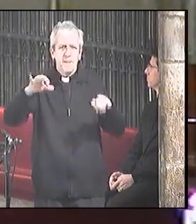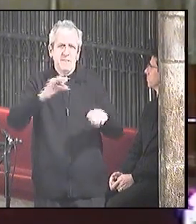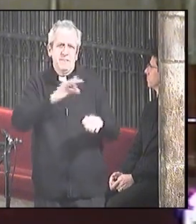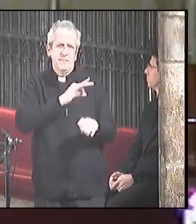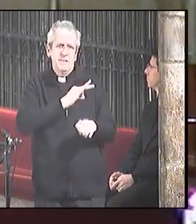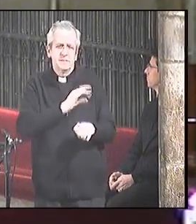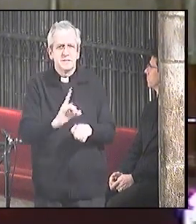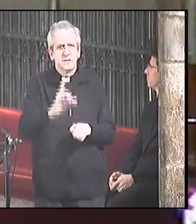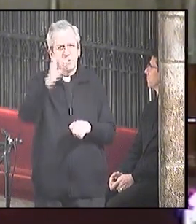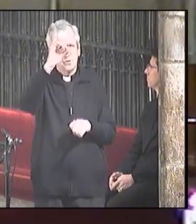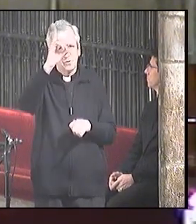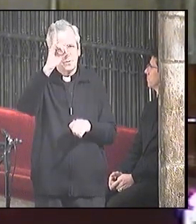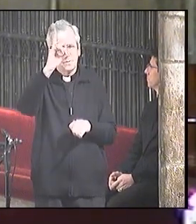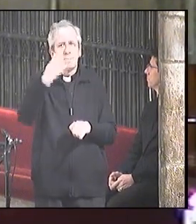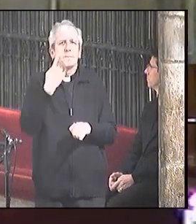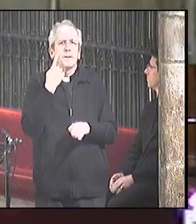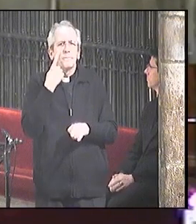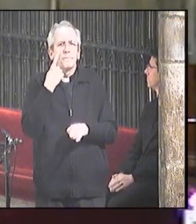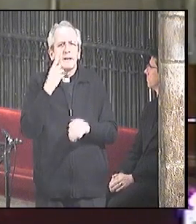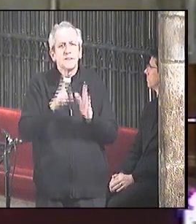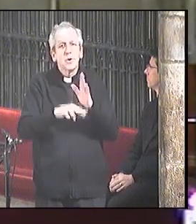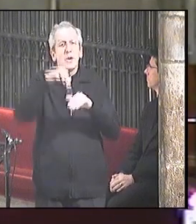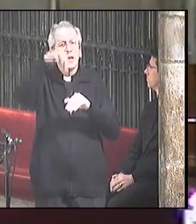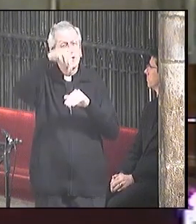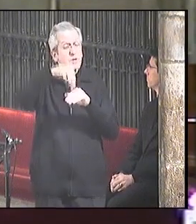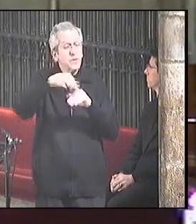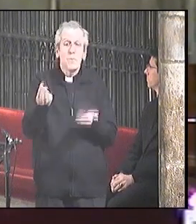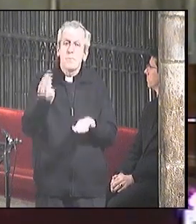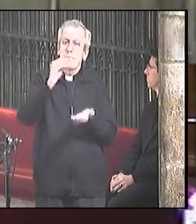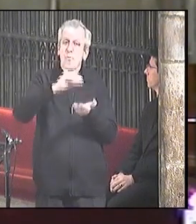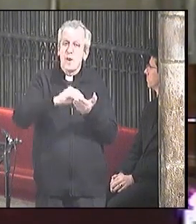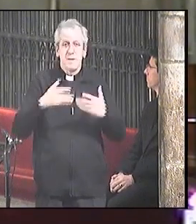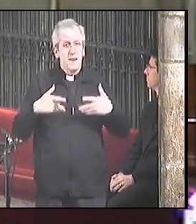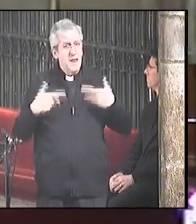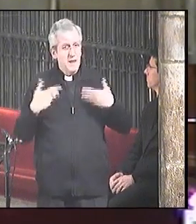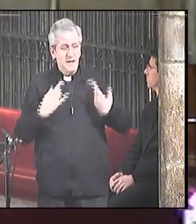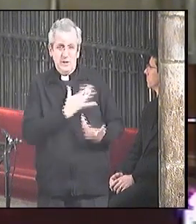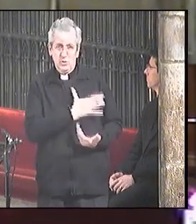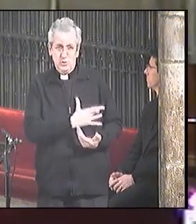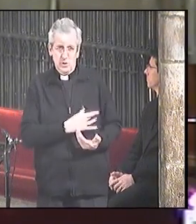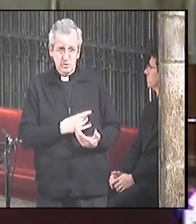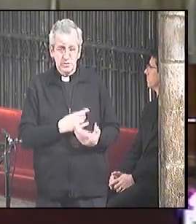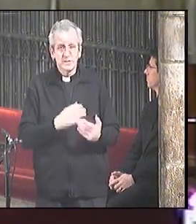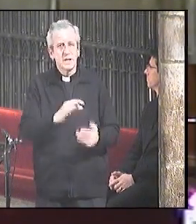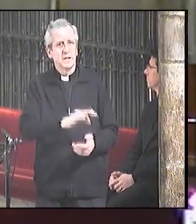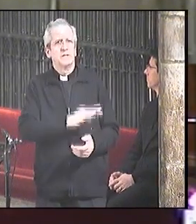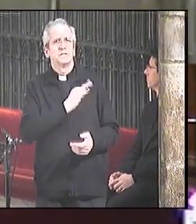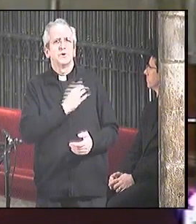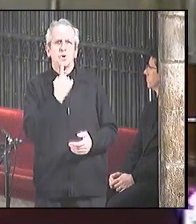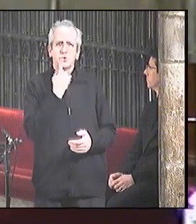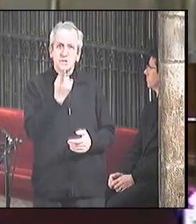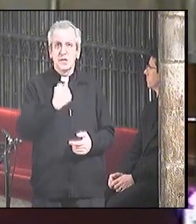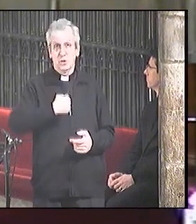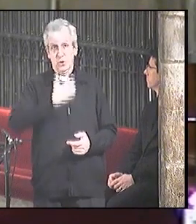Mirad, con la resurrección vuelve la alegría a los corazones. El Señor nos dice, yo soy la